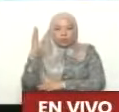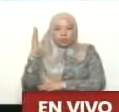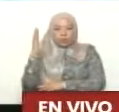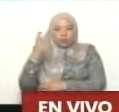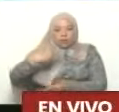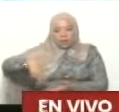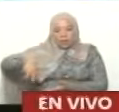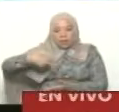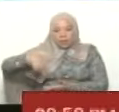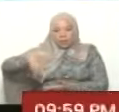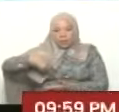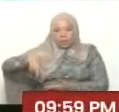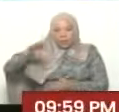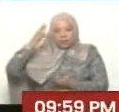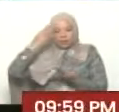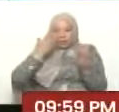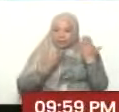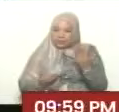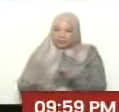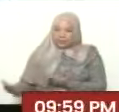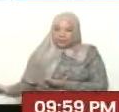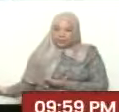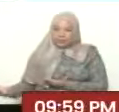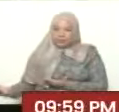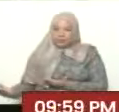occidente del país. ¡Adelante, tamunangue!